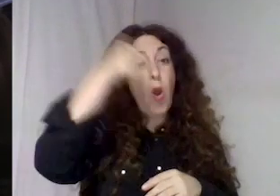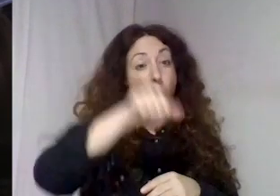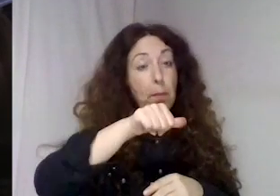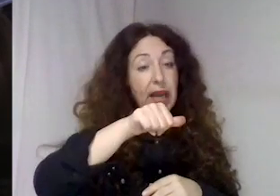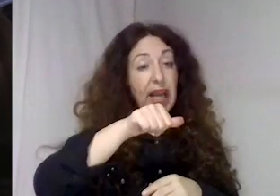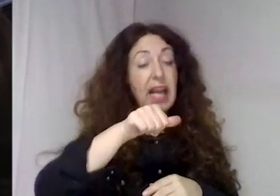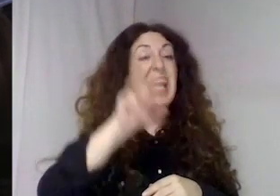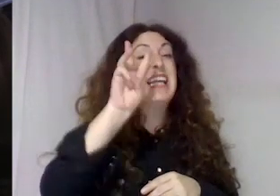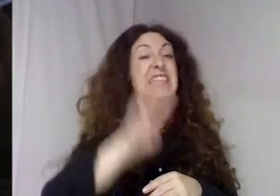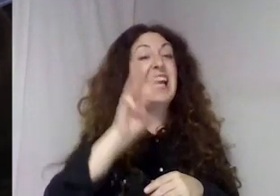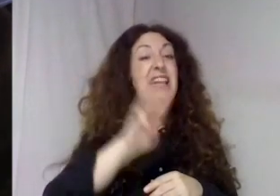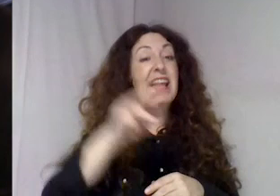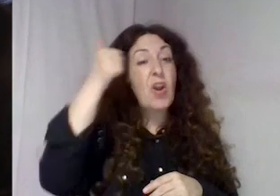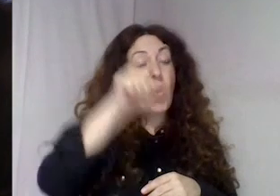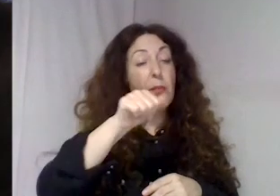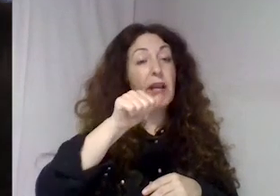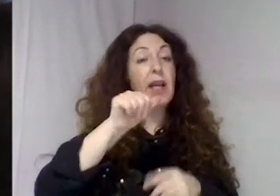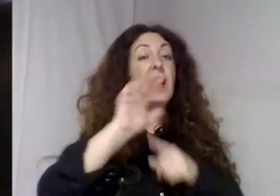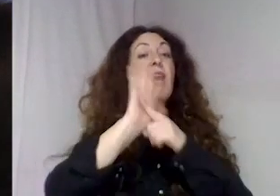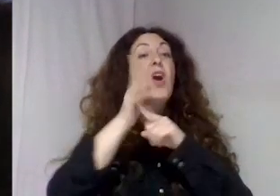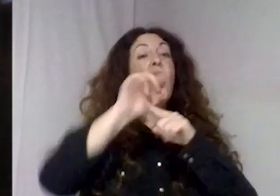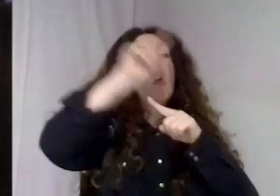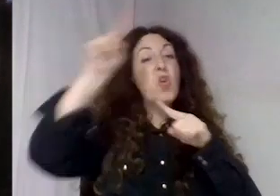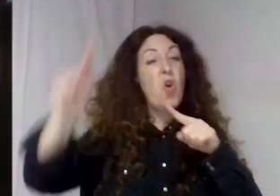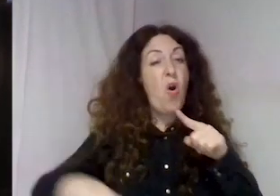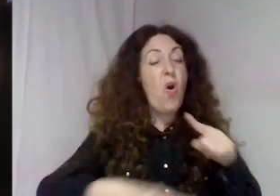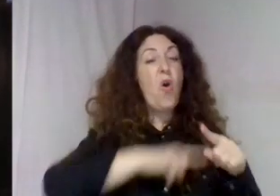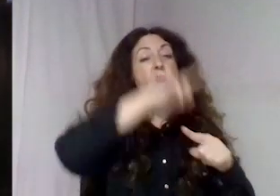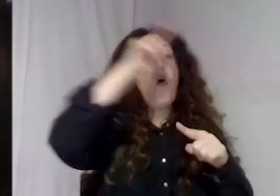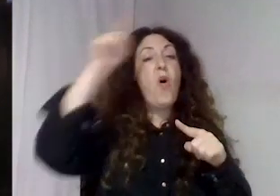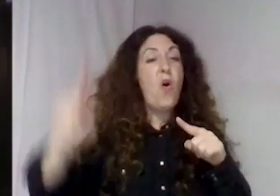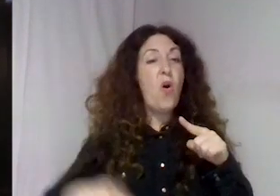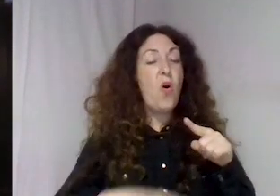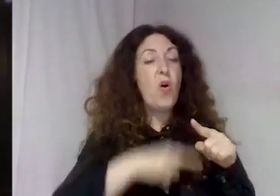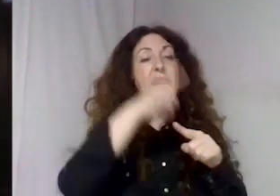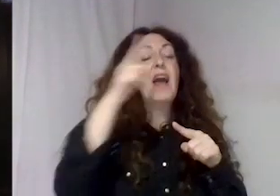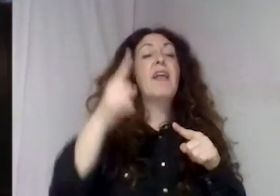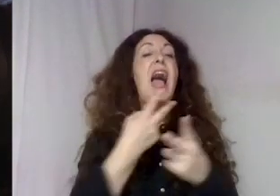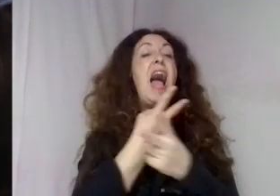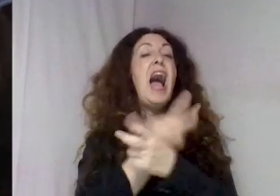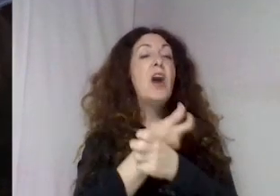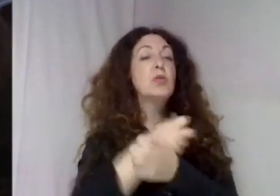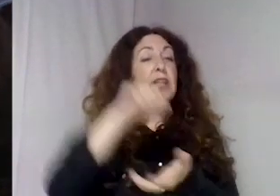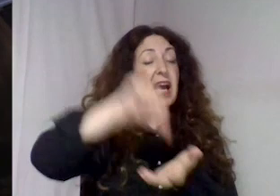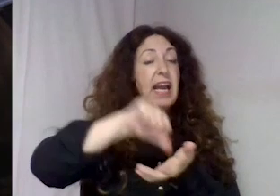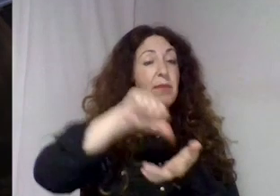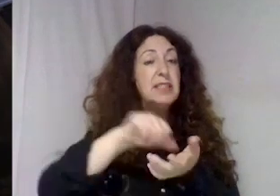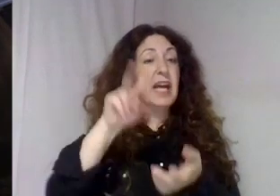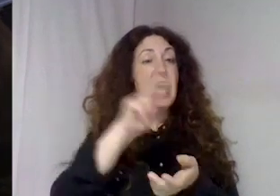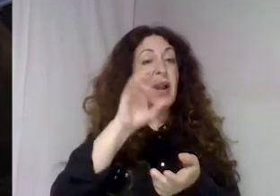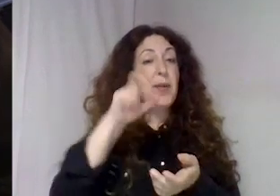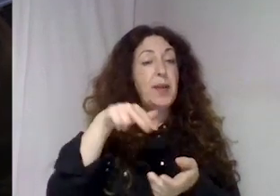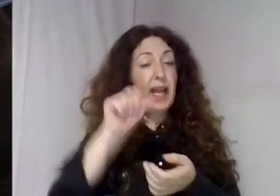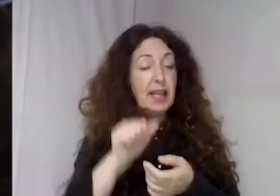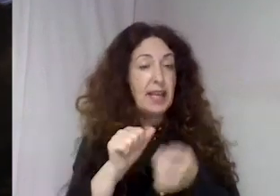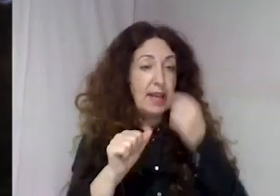esto de autoayuda o cosas así. Pero os quiero hacer recordar una escena de una película que yo vi de muy